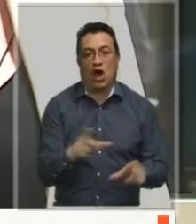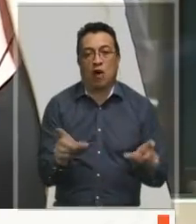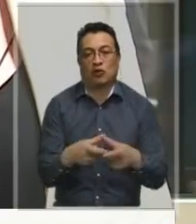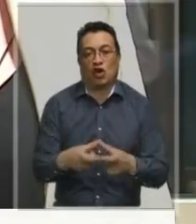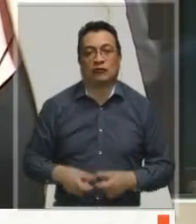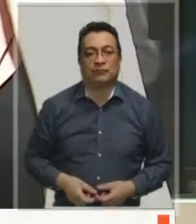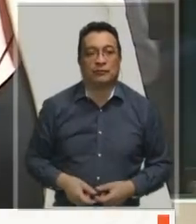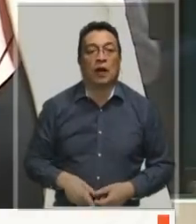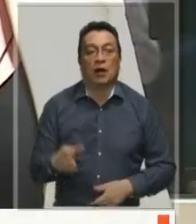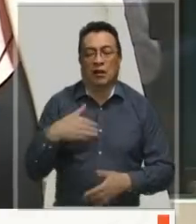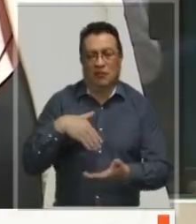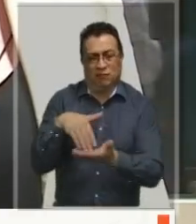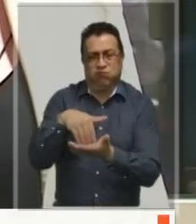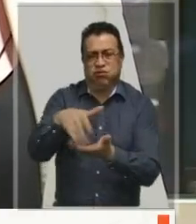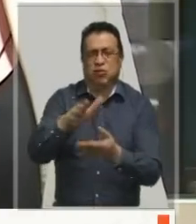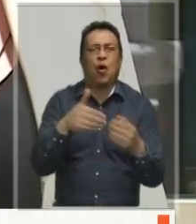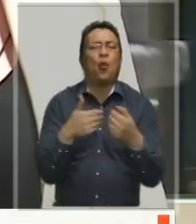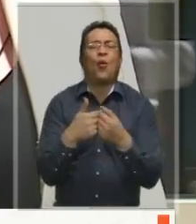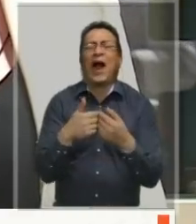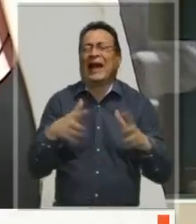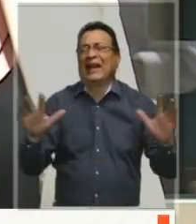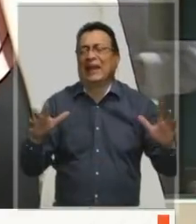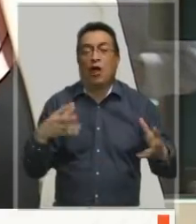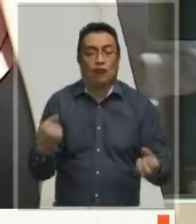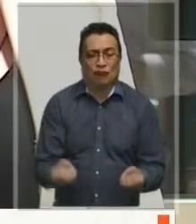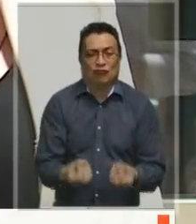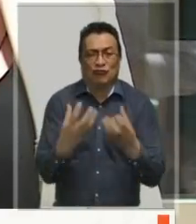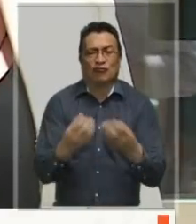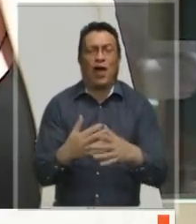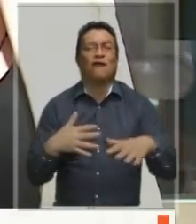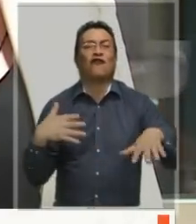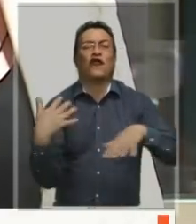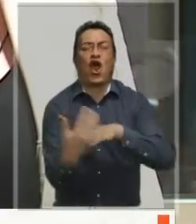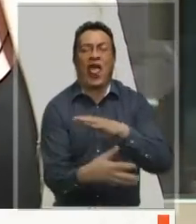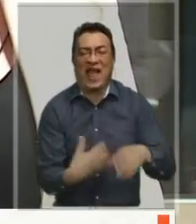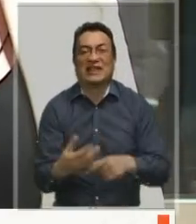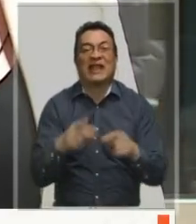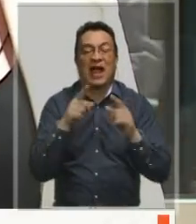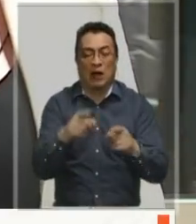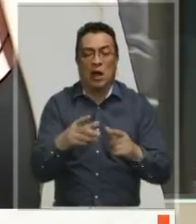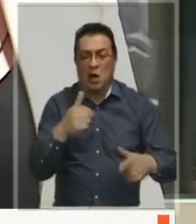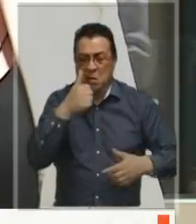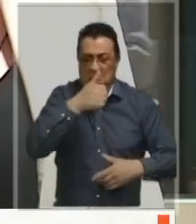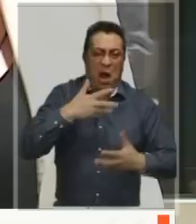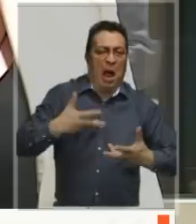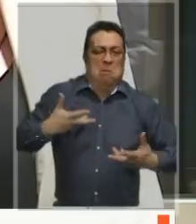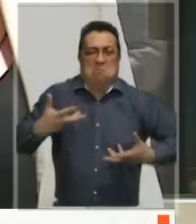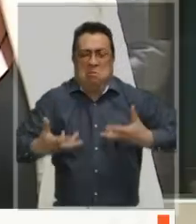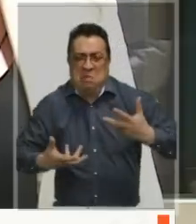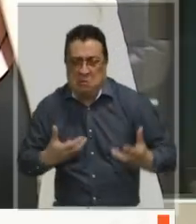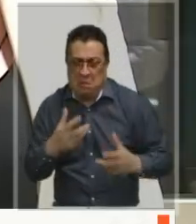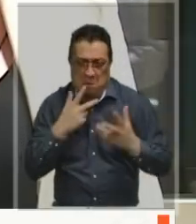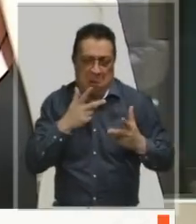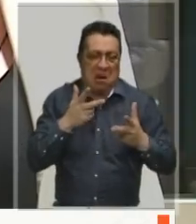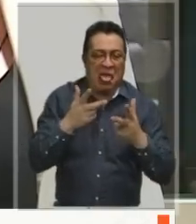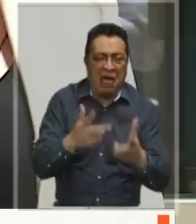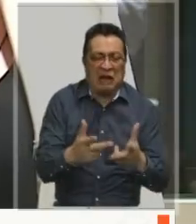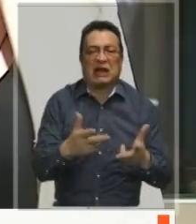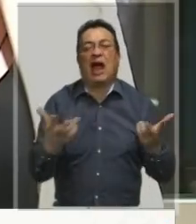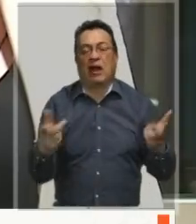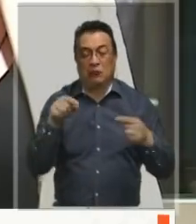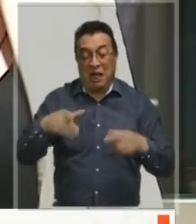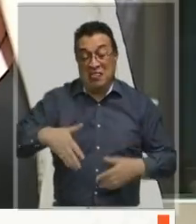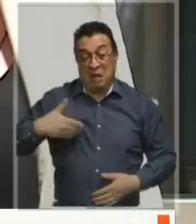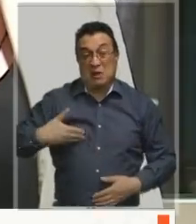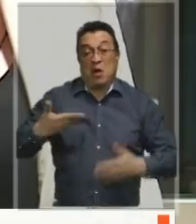Repudiar cualquier provocación, acto de violencia, actitud amenazante, como la que lamentablemente hoy